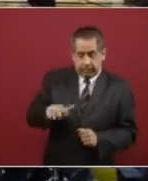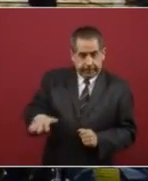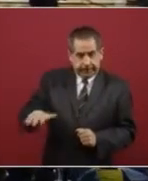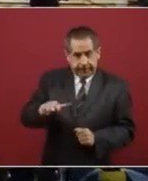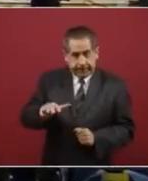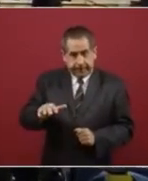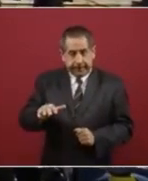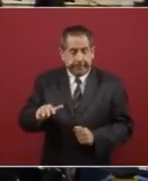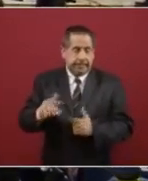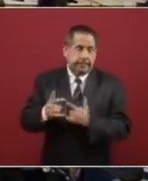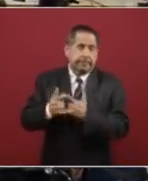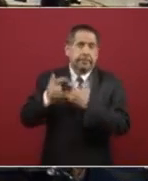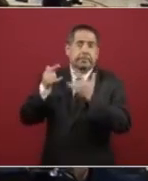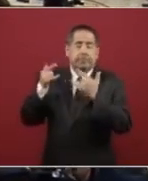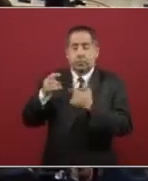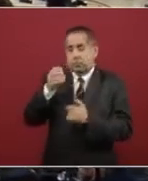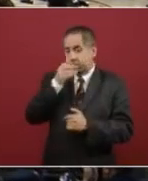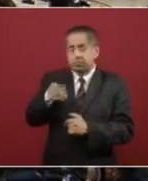histórico